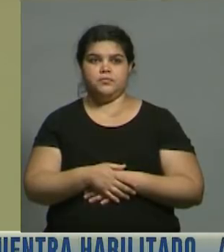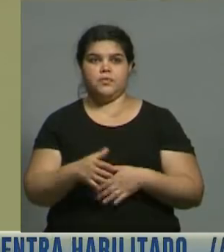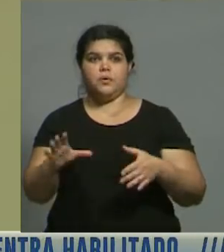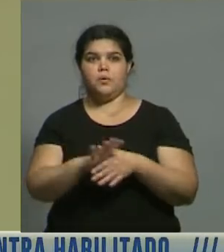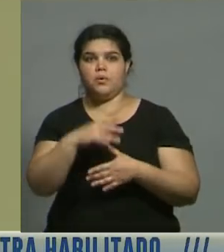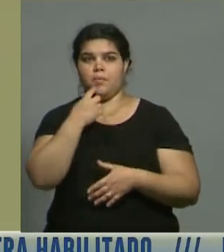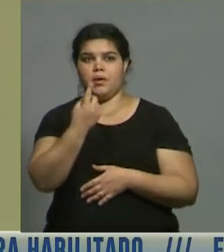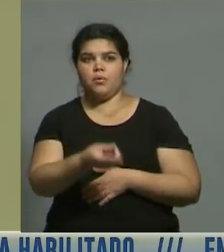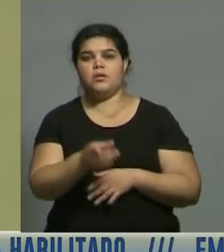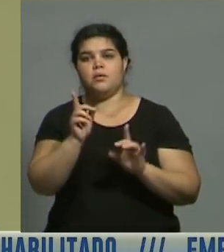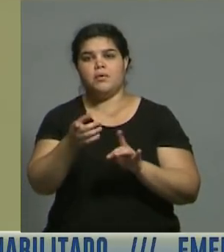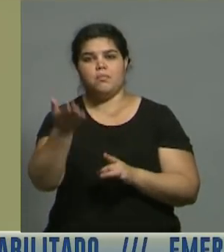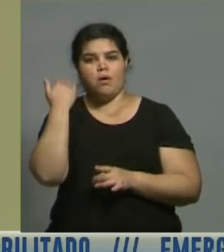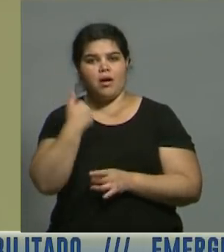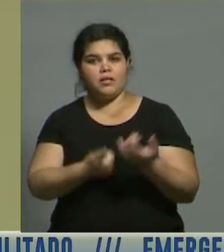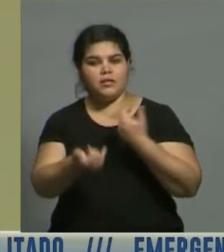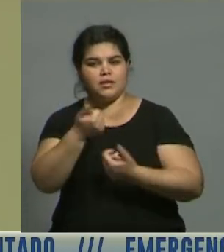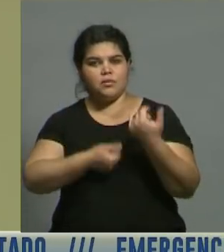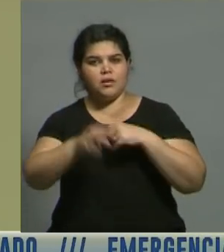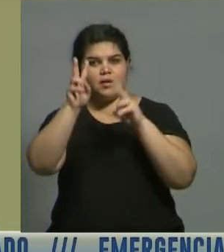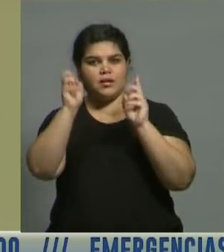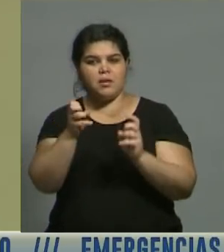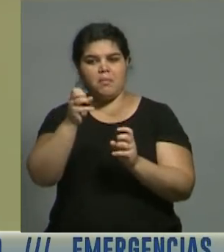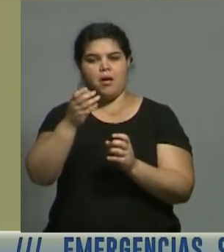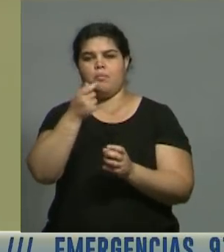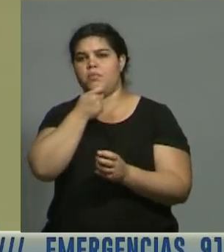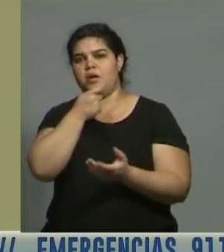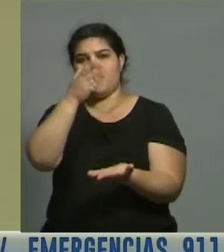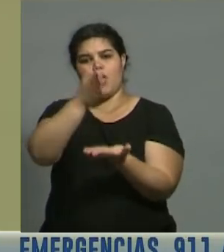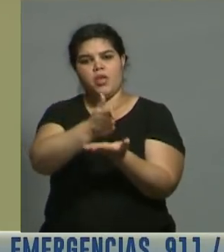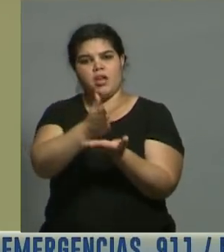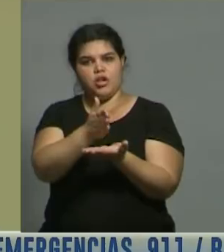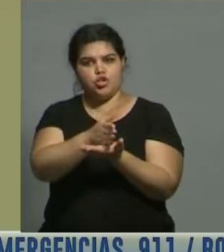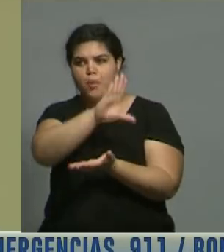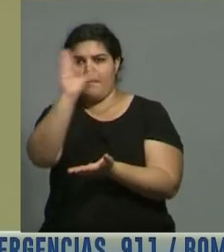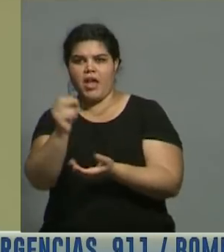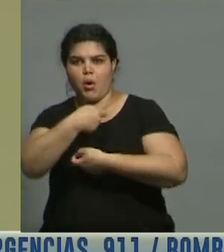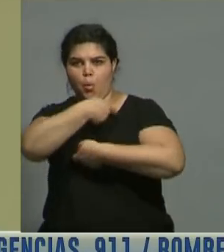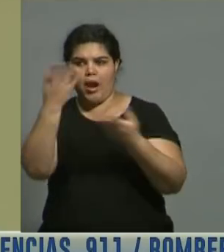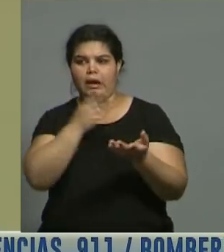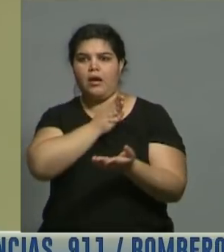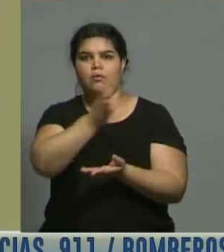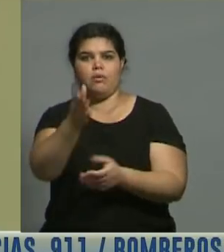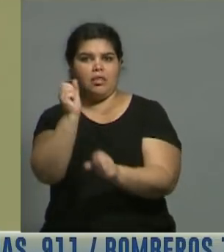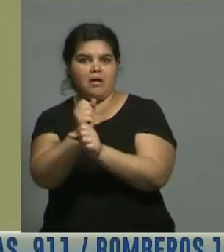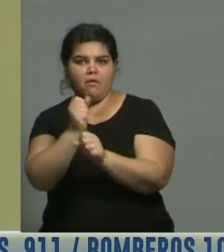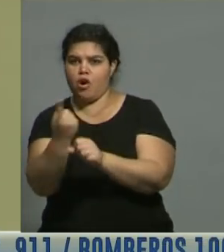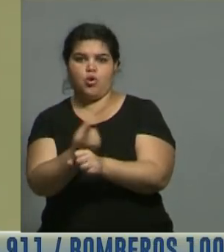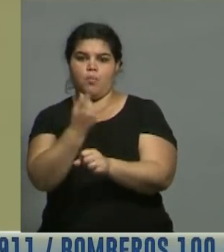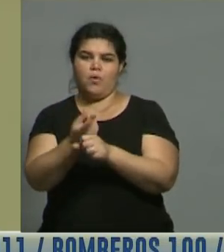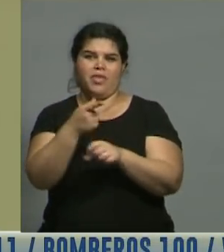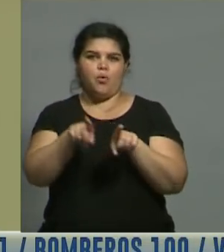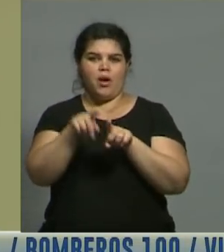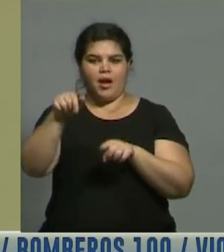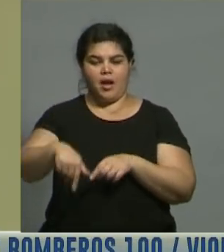con lo que decías al último, el tema de que, por ejemplo, derecho no se puede ejercer en cualquier país como uno lo estudia quizás aquí en la provincia